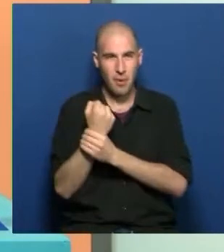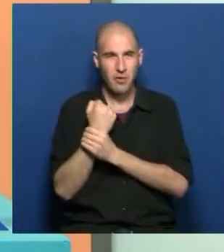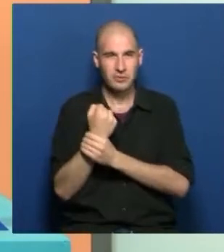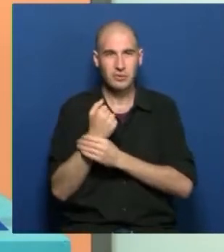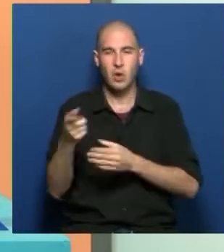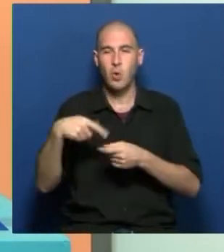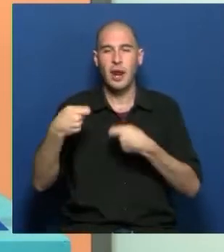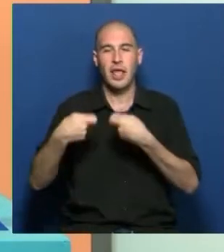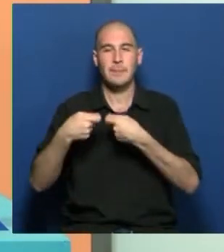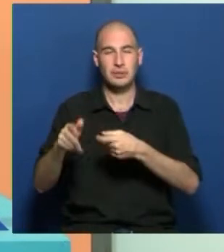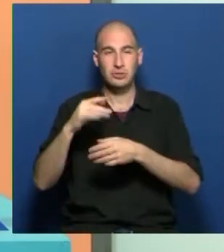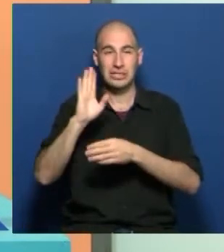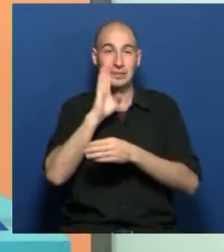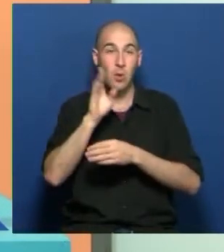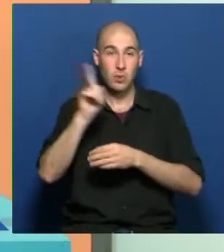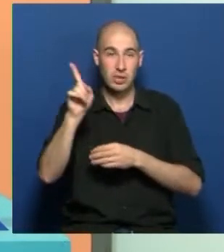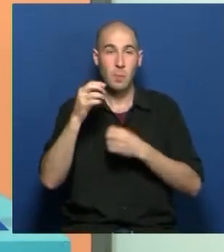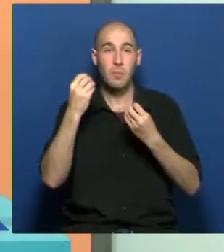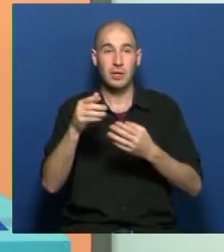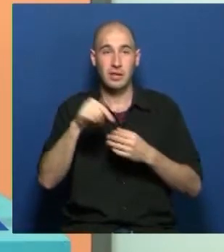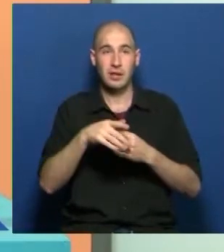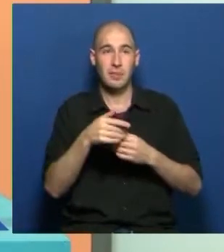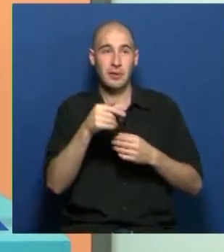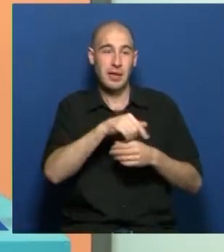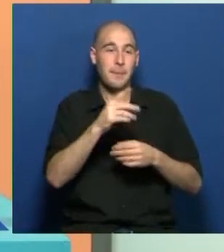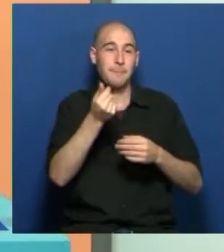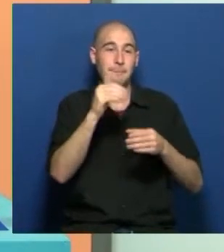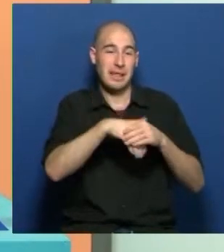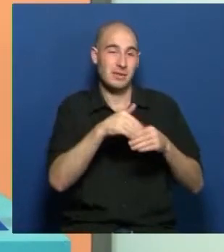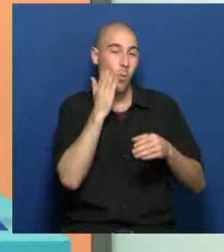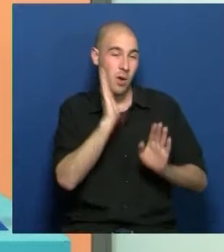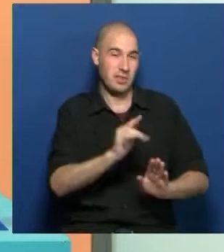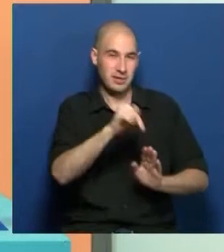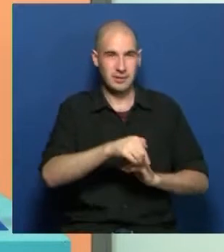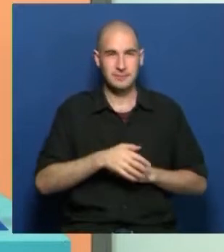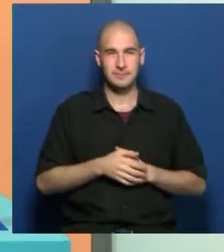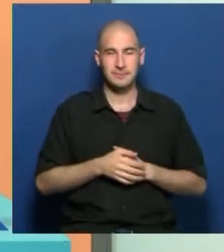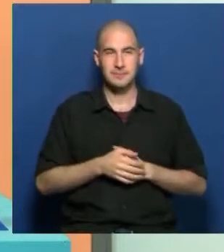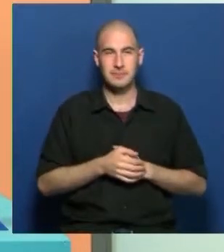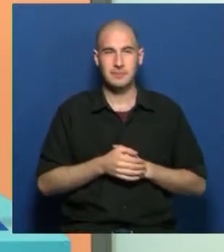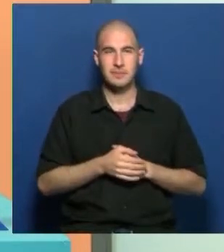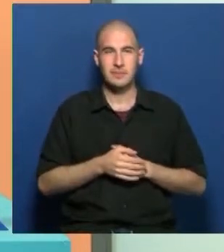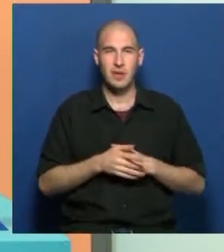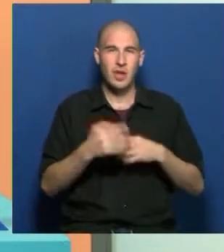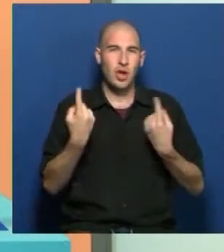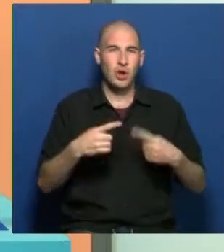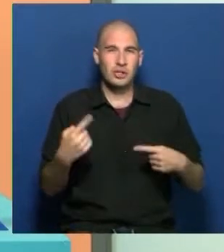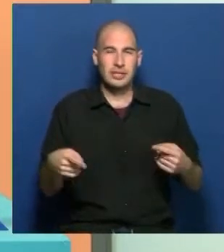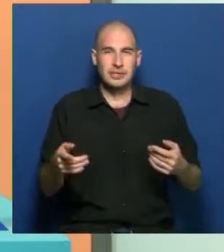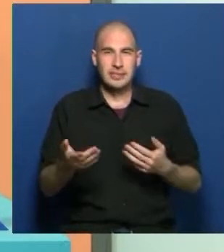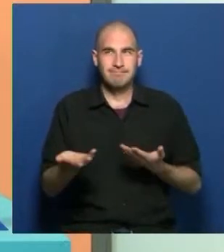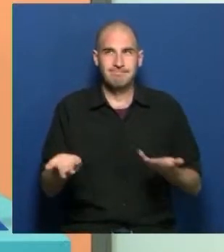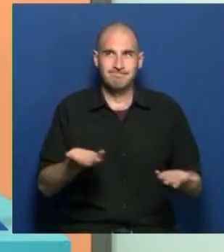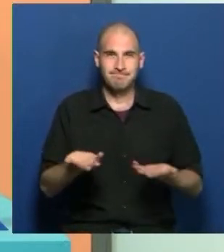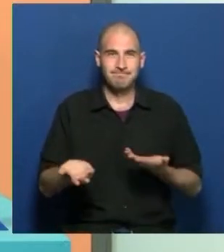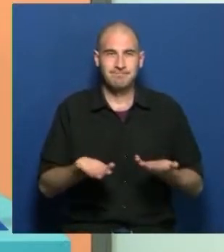un fondo de inversión muy conocido en los Estados Unidos. ¿Por qué? Por ir a poner nuestro dinero a plazo fijo. Es una situación,